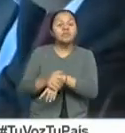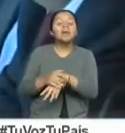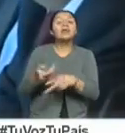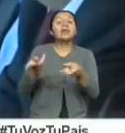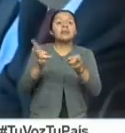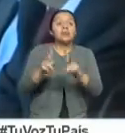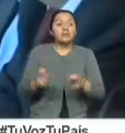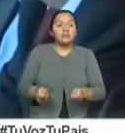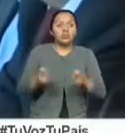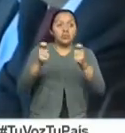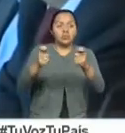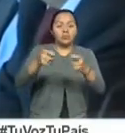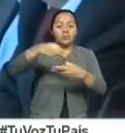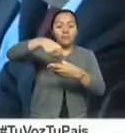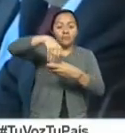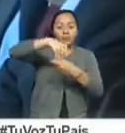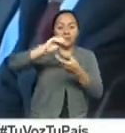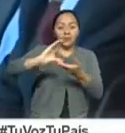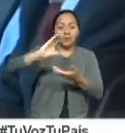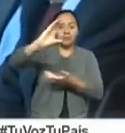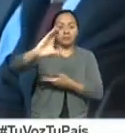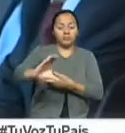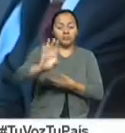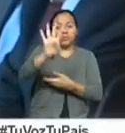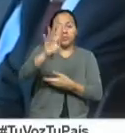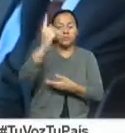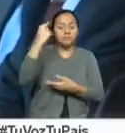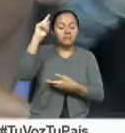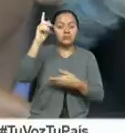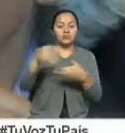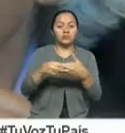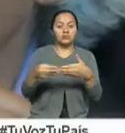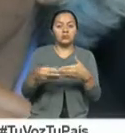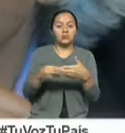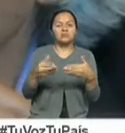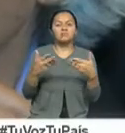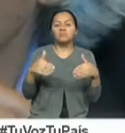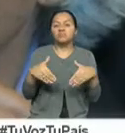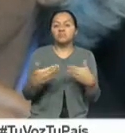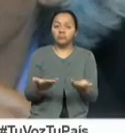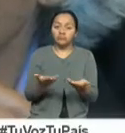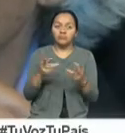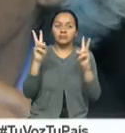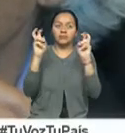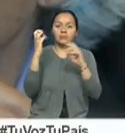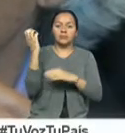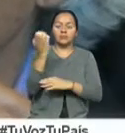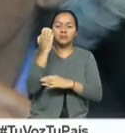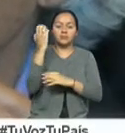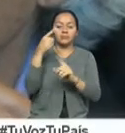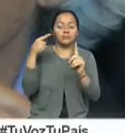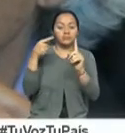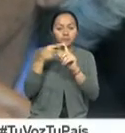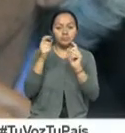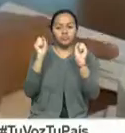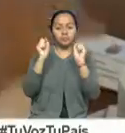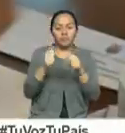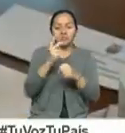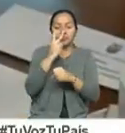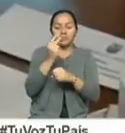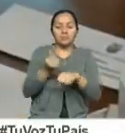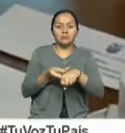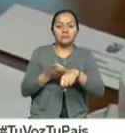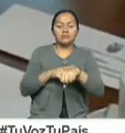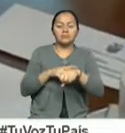además la entrega de un fondo de $4 millones para invertirlo en acciones emergentes, recursos que podrán